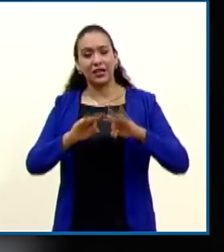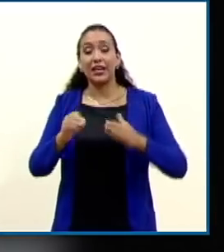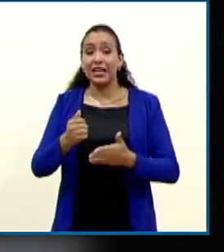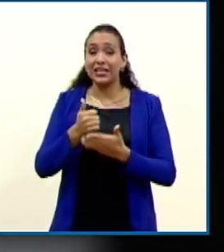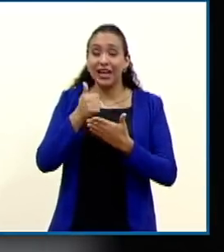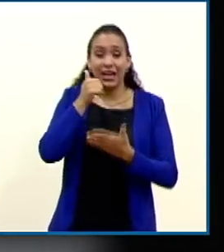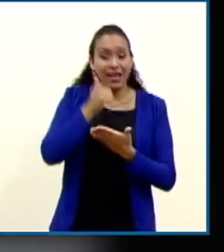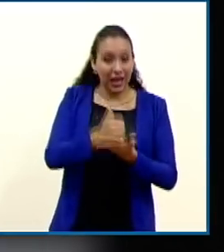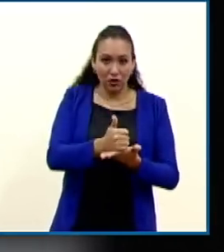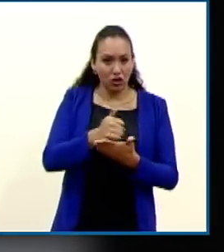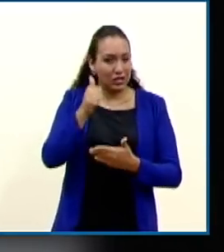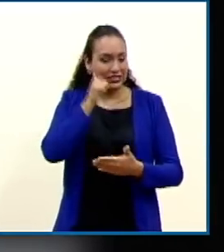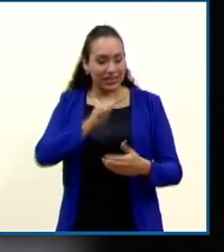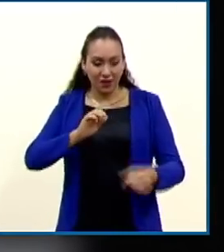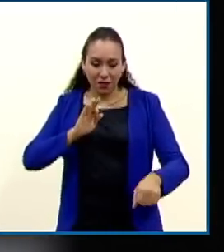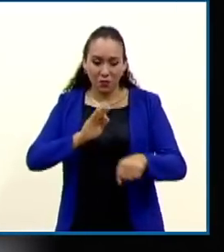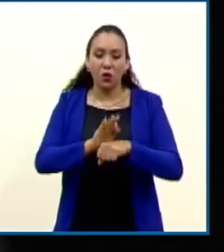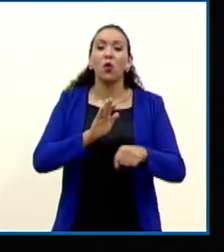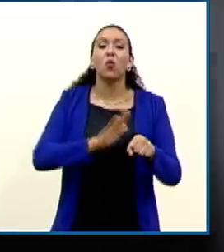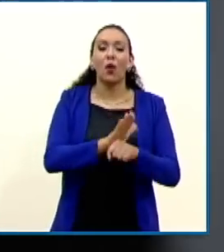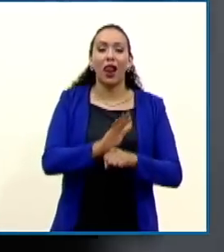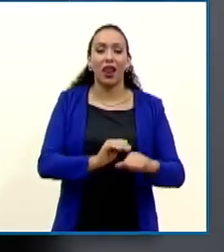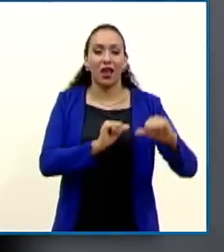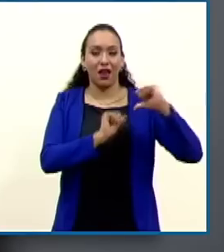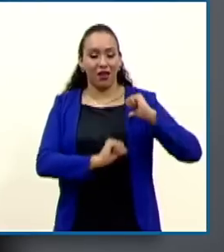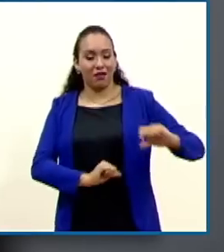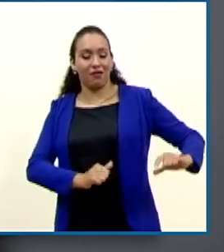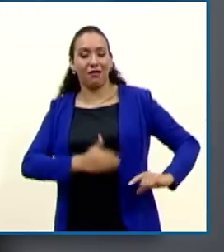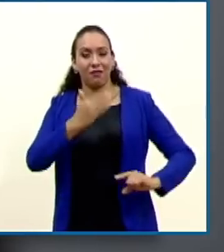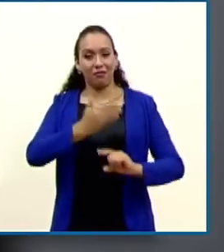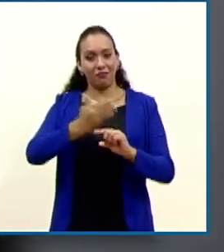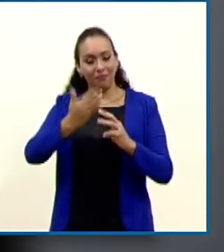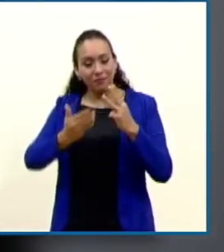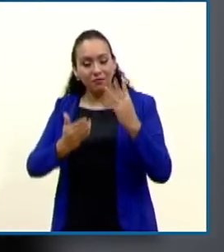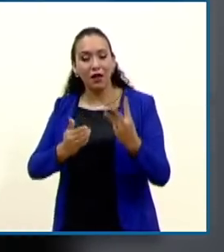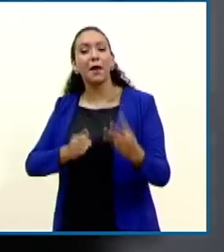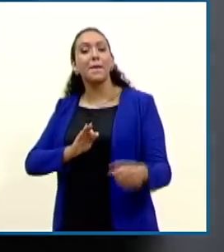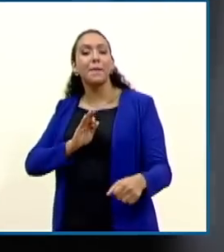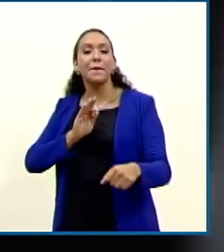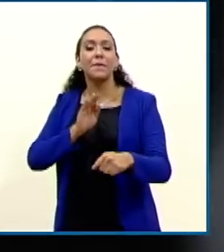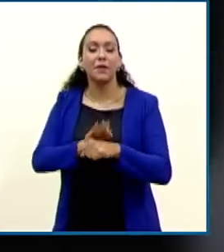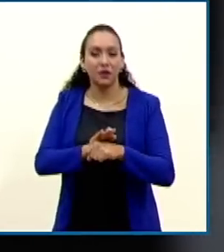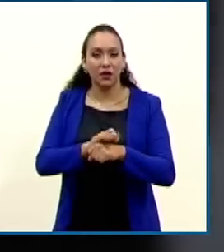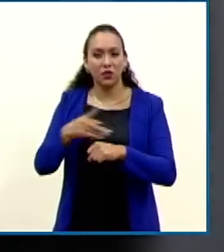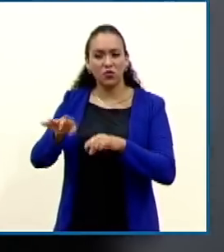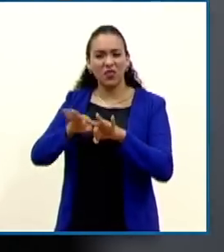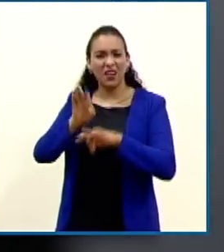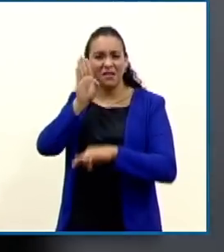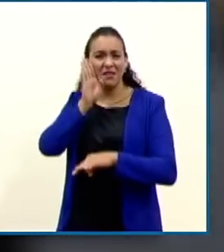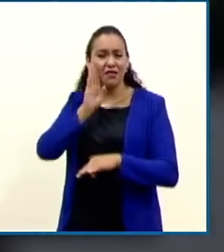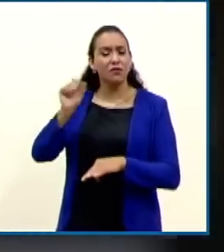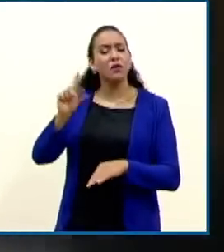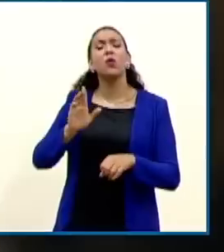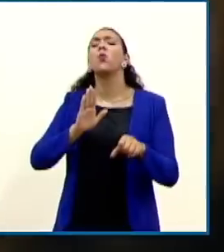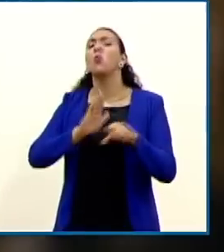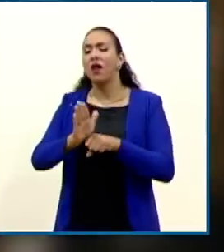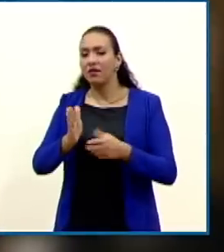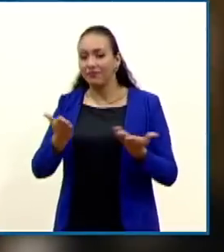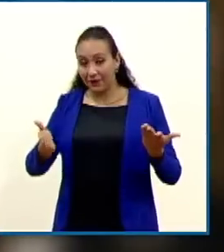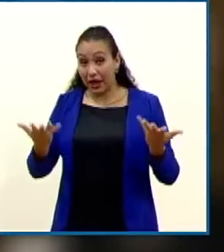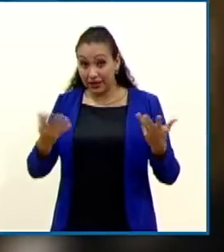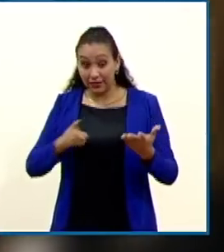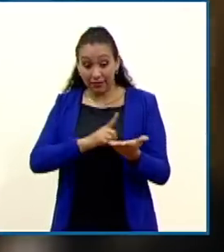María Aguilar demandó sumarse a la defensa de la justicia constitucional, cuya labor es la protección de los derechos humanos